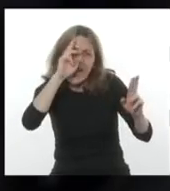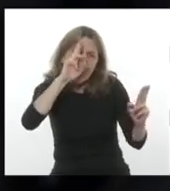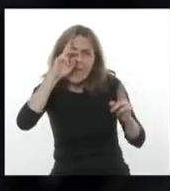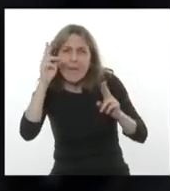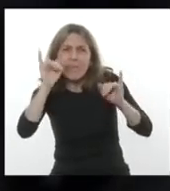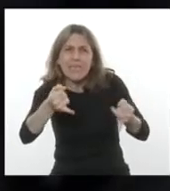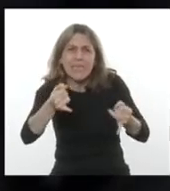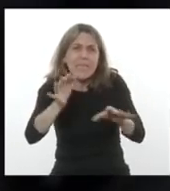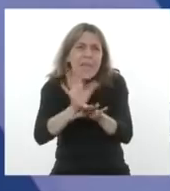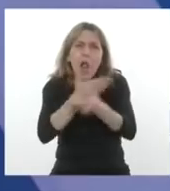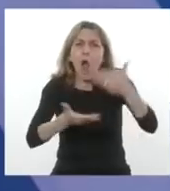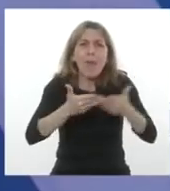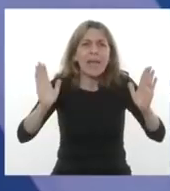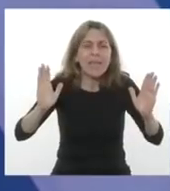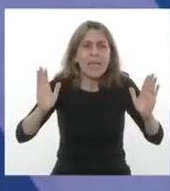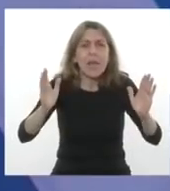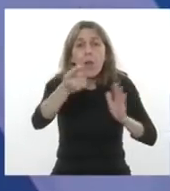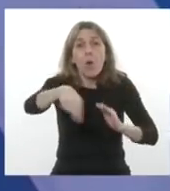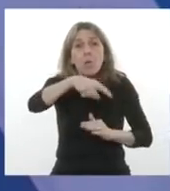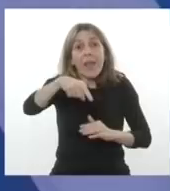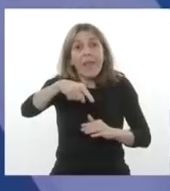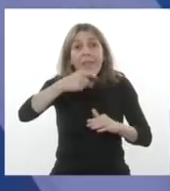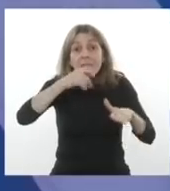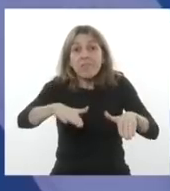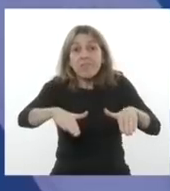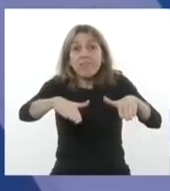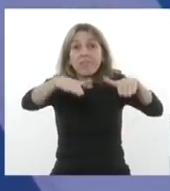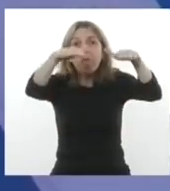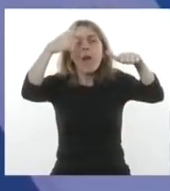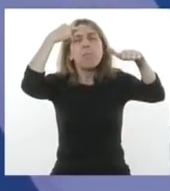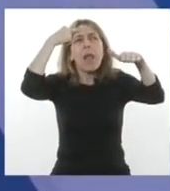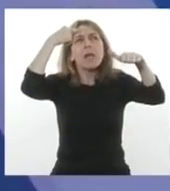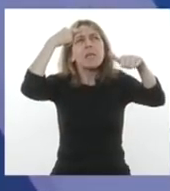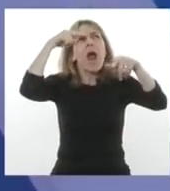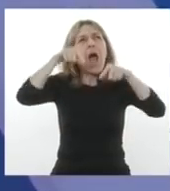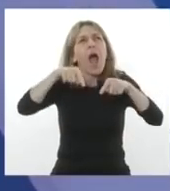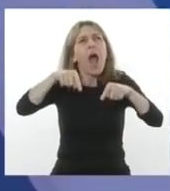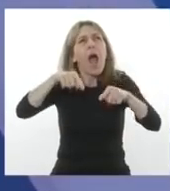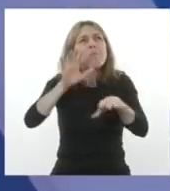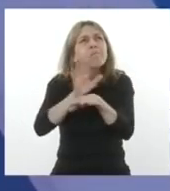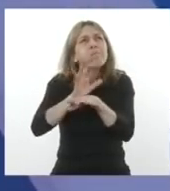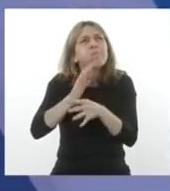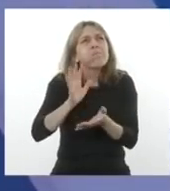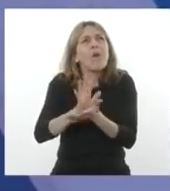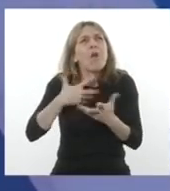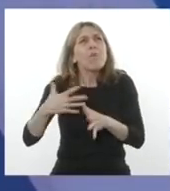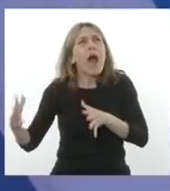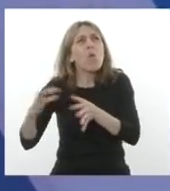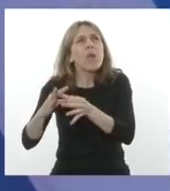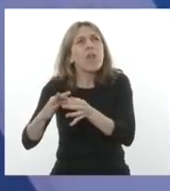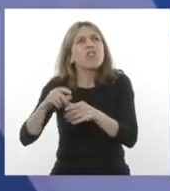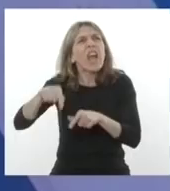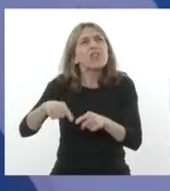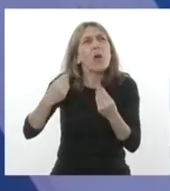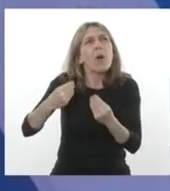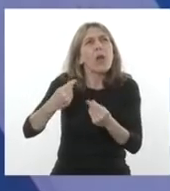con las diferencias. Busquen las grandes causas. Y en las grandes causas que la patria tiene, únanse con otros que tal vez